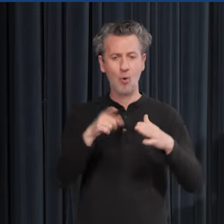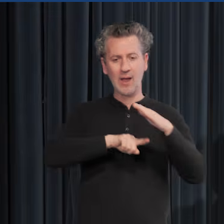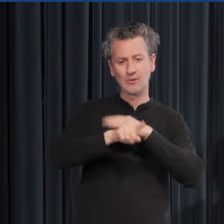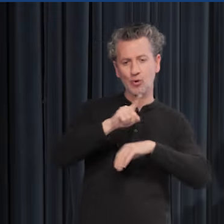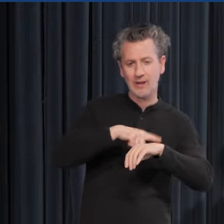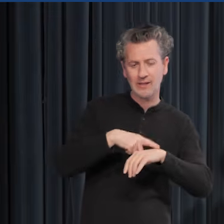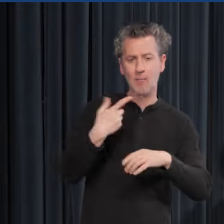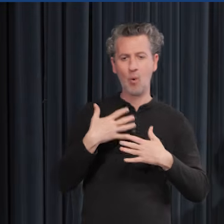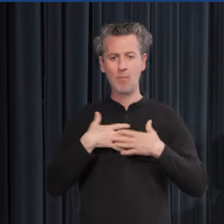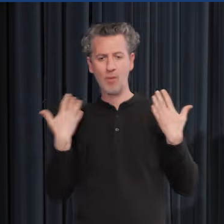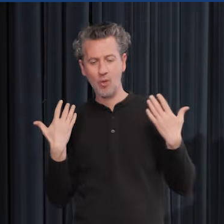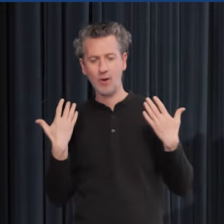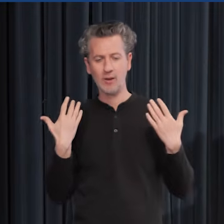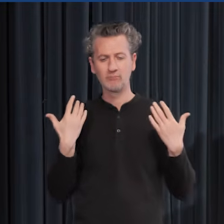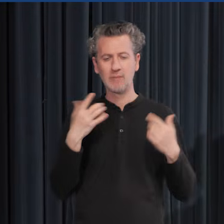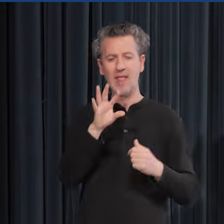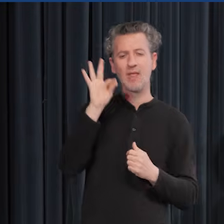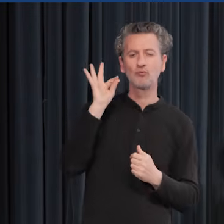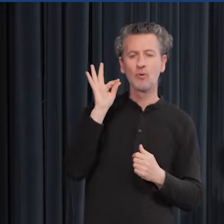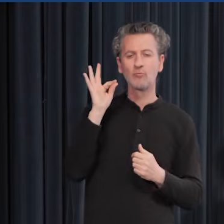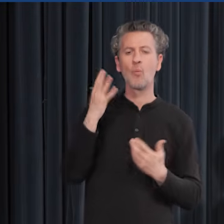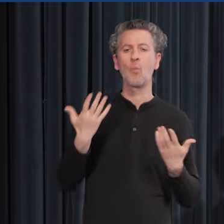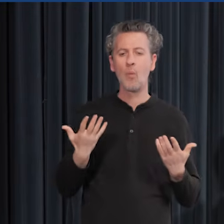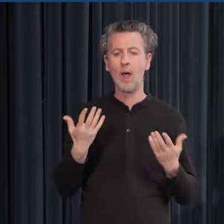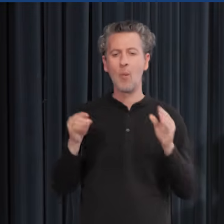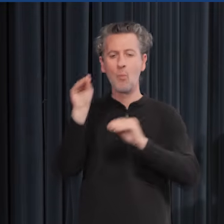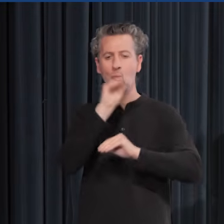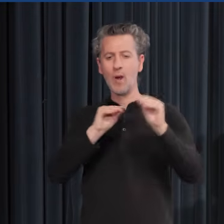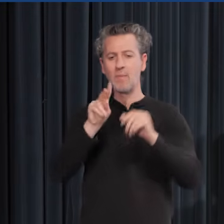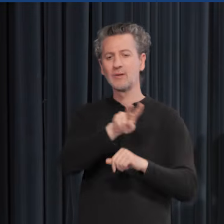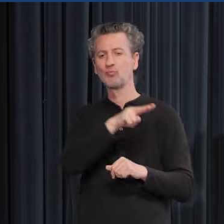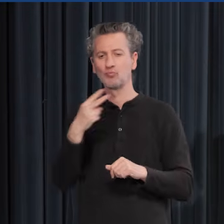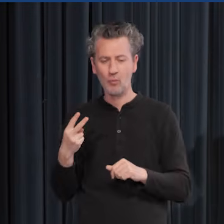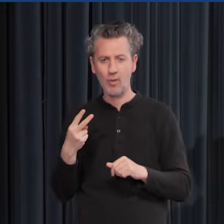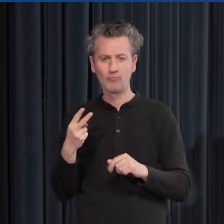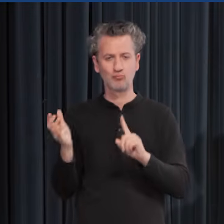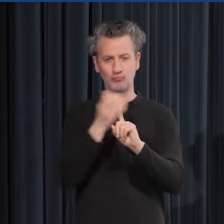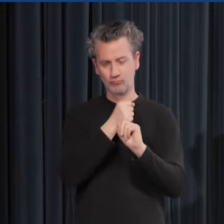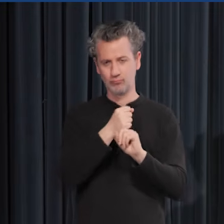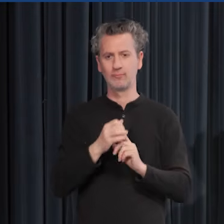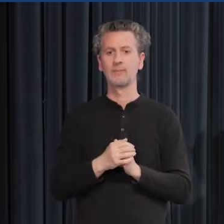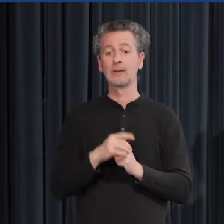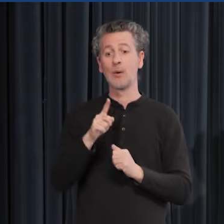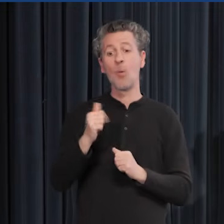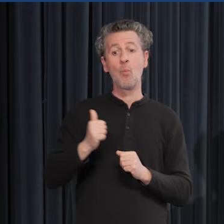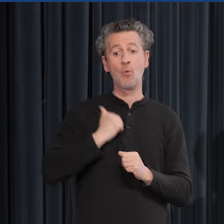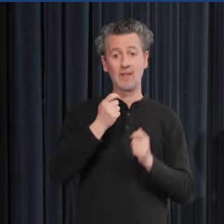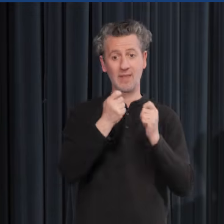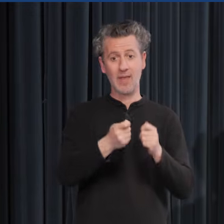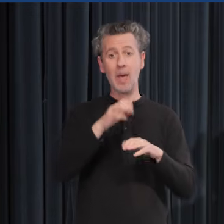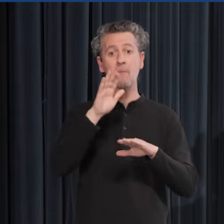emociones, la toma de decisiones, la resolución de problemas, y eso es una oportunidad para que estos